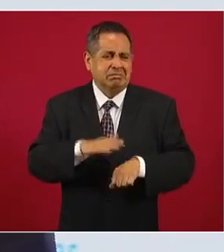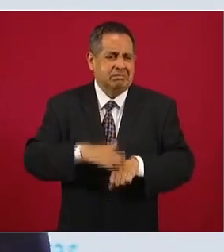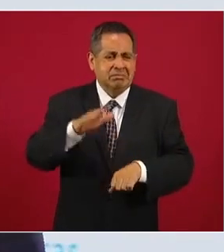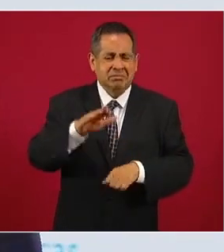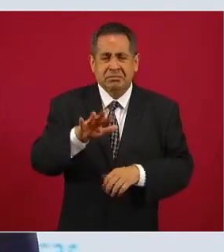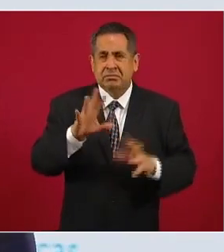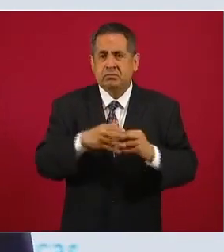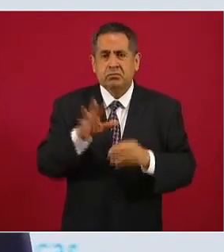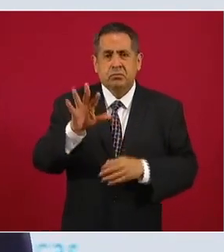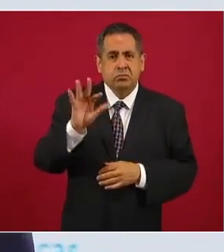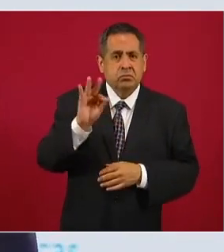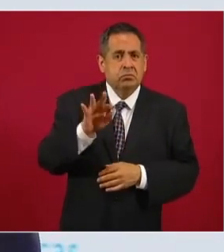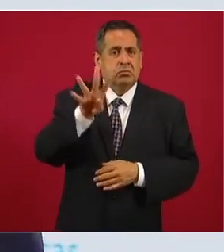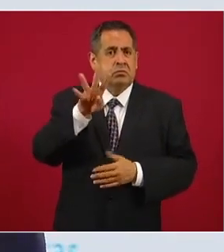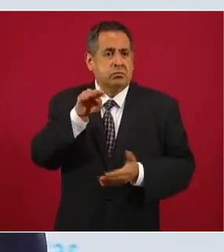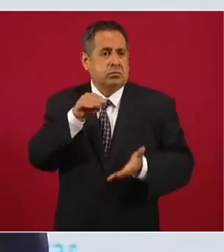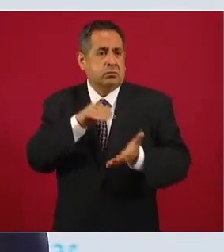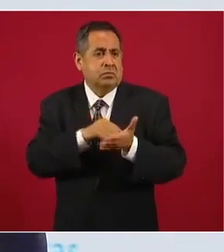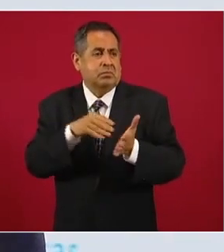de